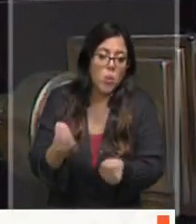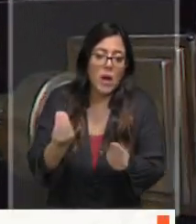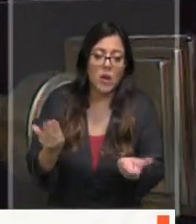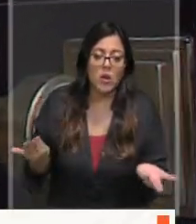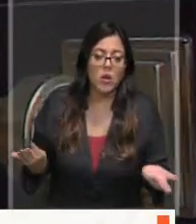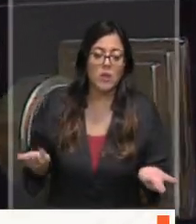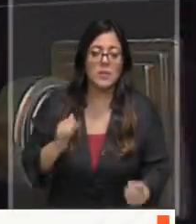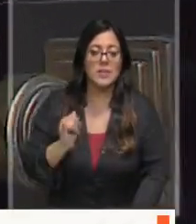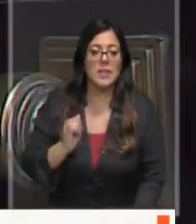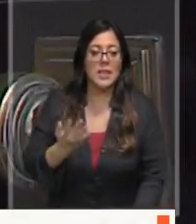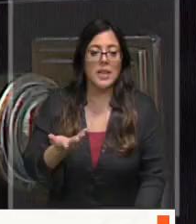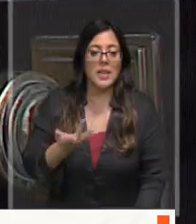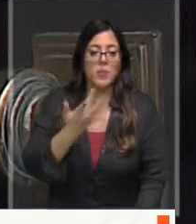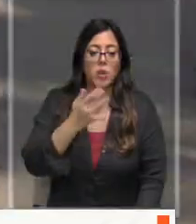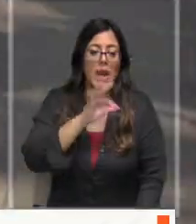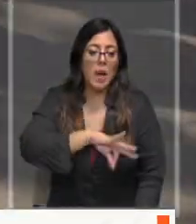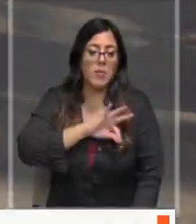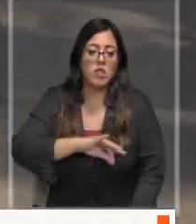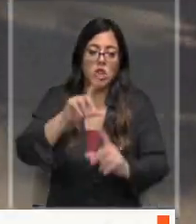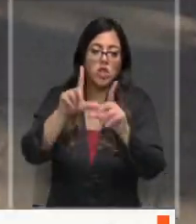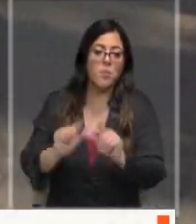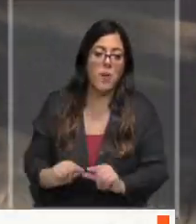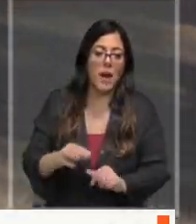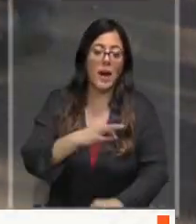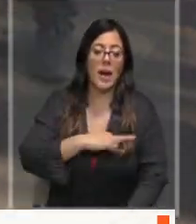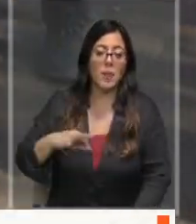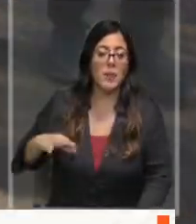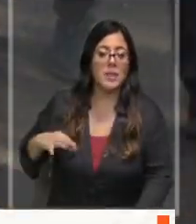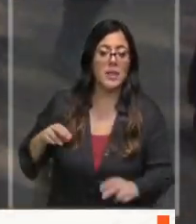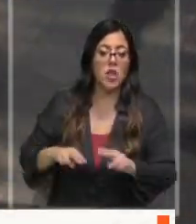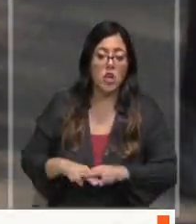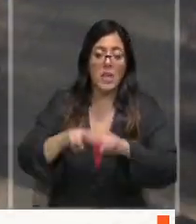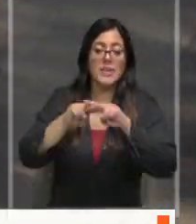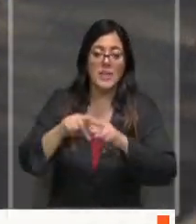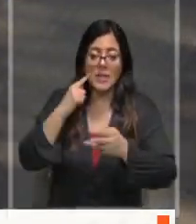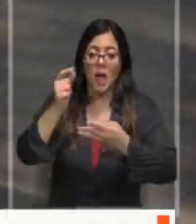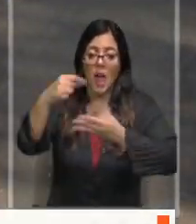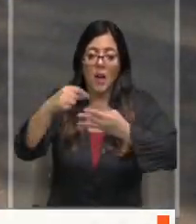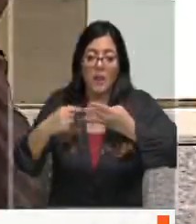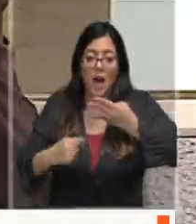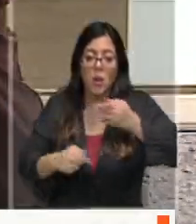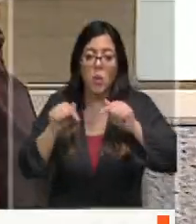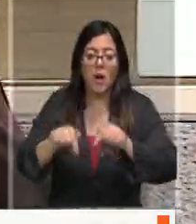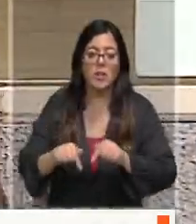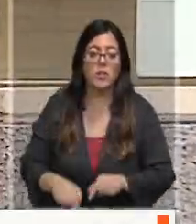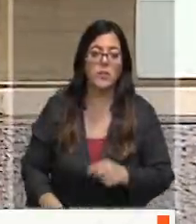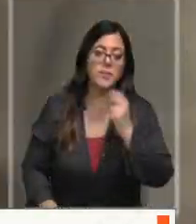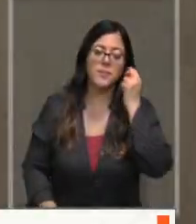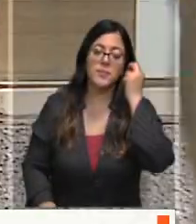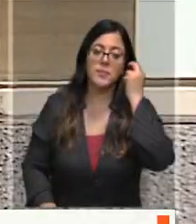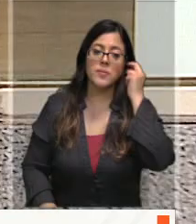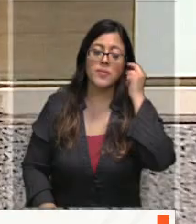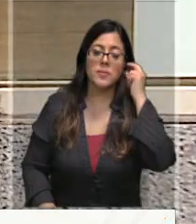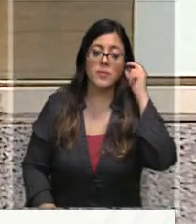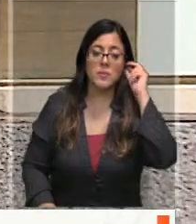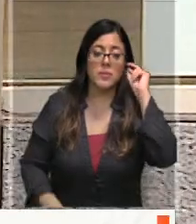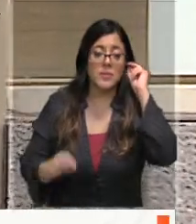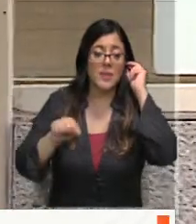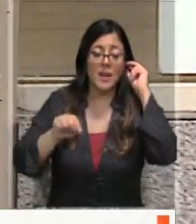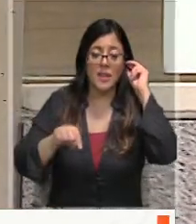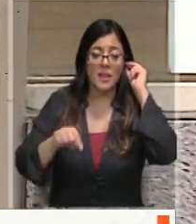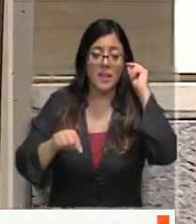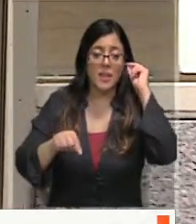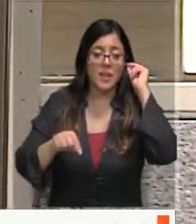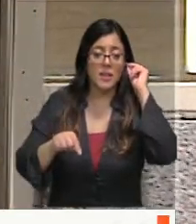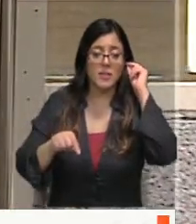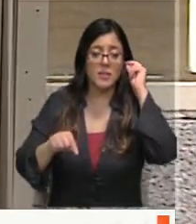de todas maneras, si las pensiones son súper bajas. El Ministerio de Hacienda está evaluando esta medida. Hemos estado trabajando en eso,